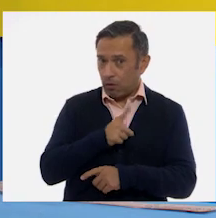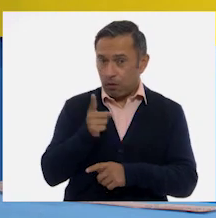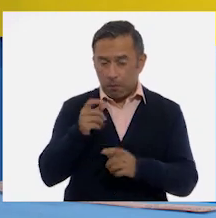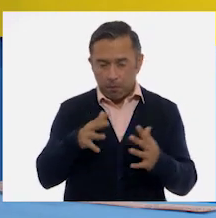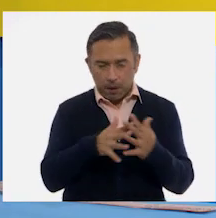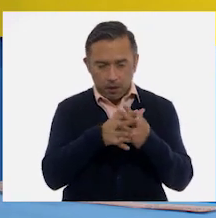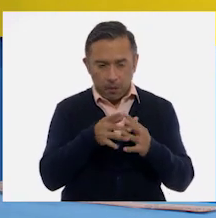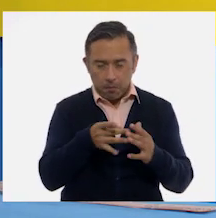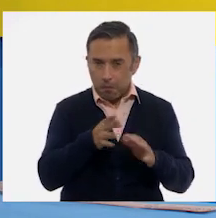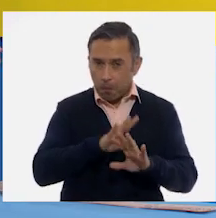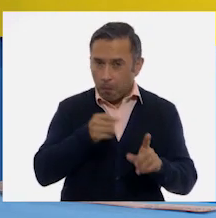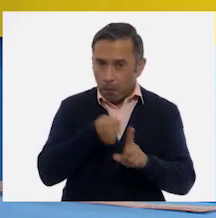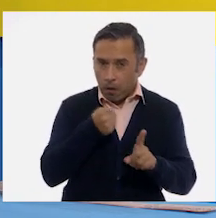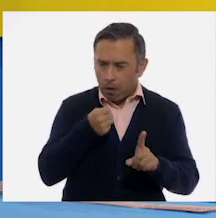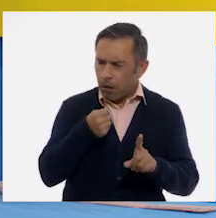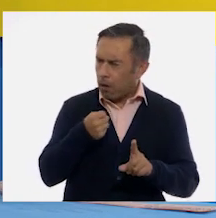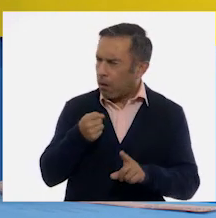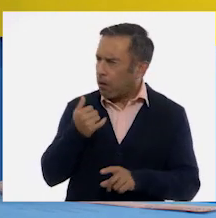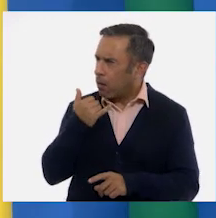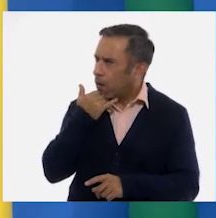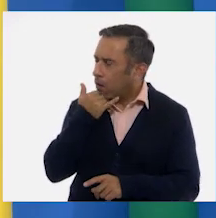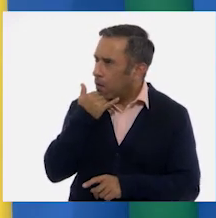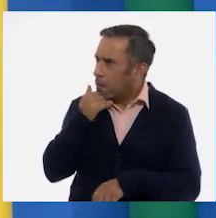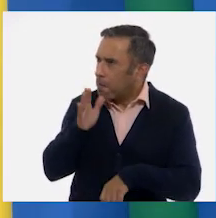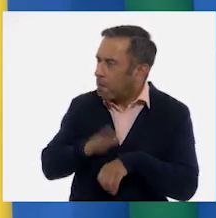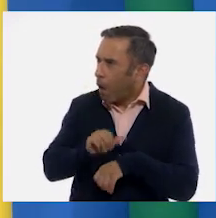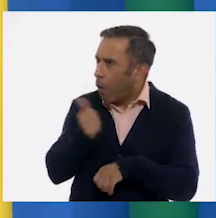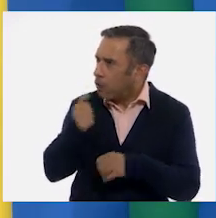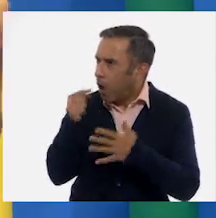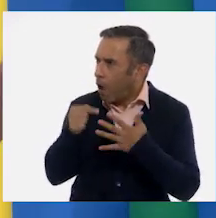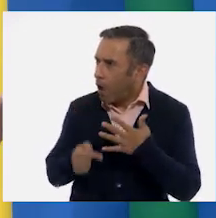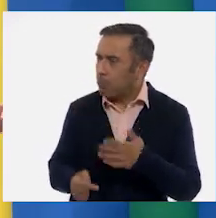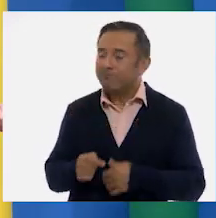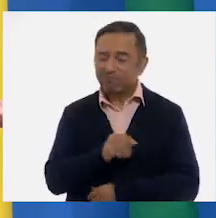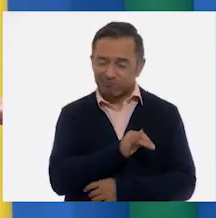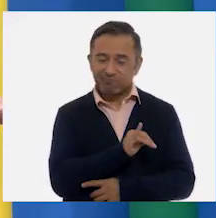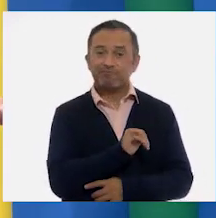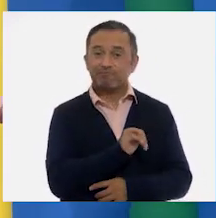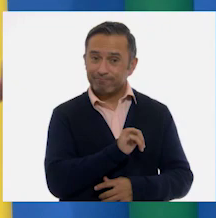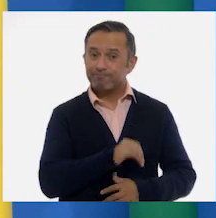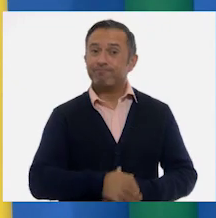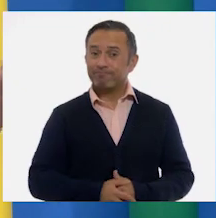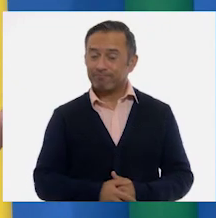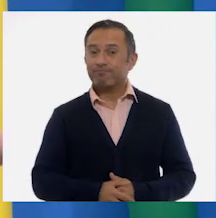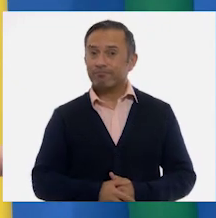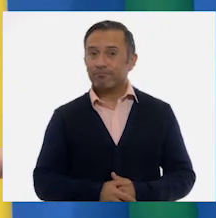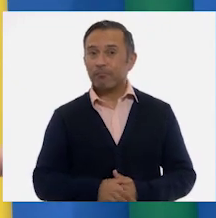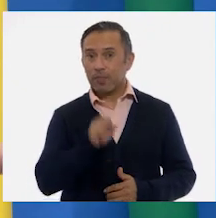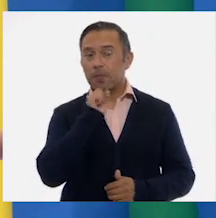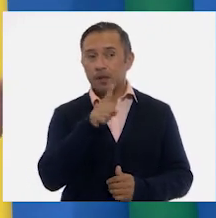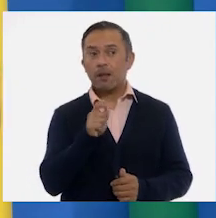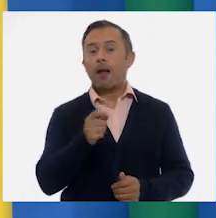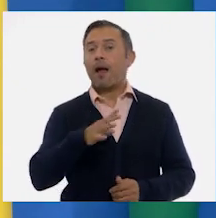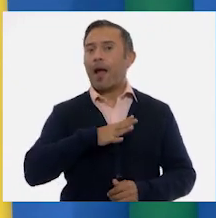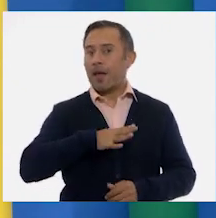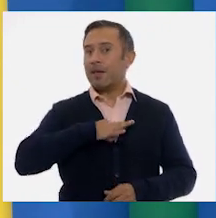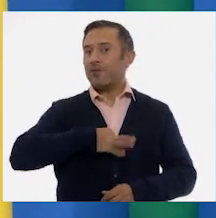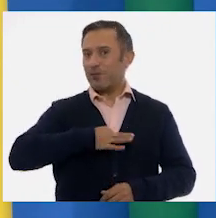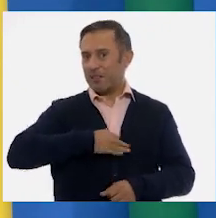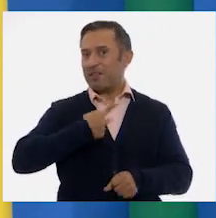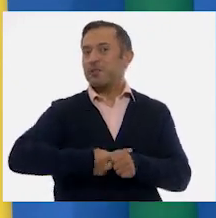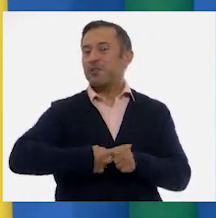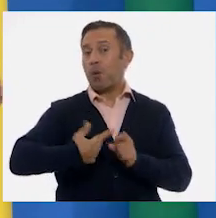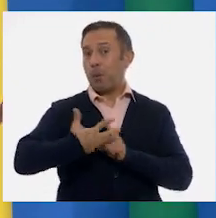espérame, maestra. ¿Me está diciendo que hay más? Sí. Uf. Resulta que al mismo tiempo que estaban las epidemias, las